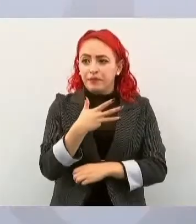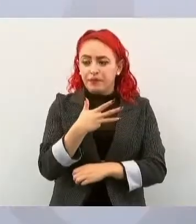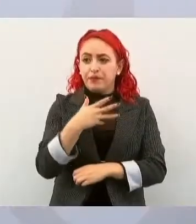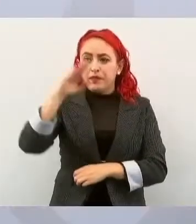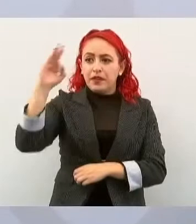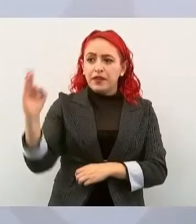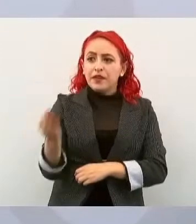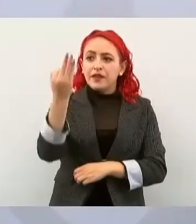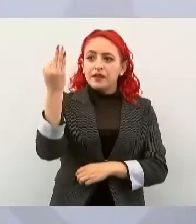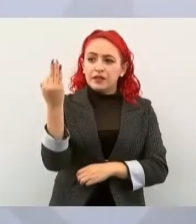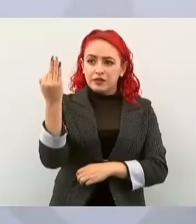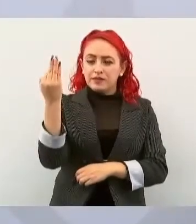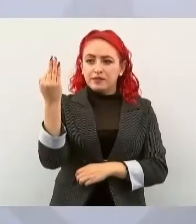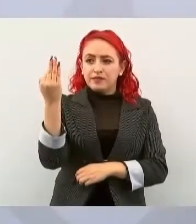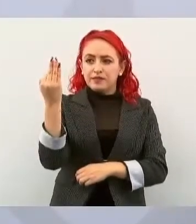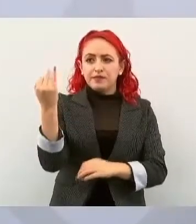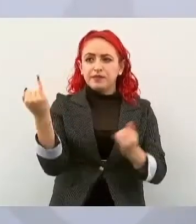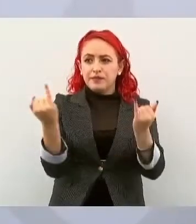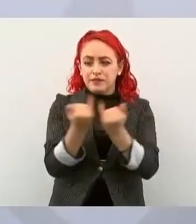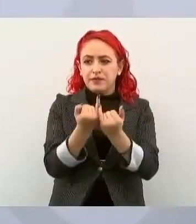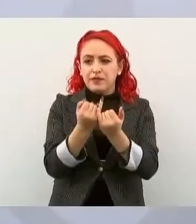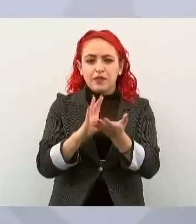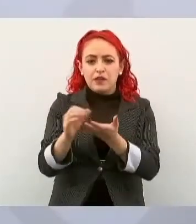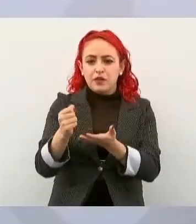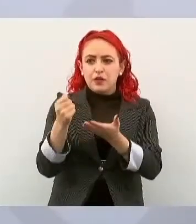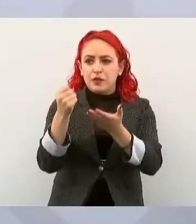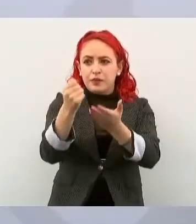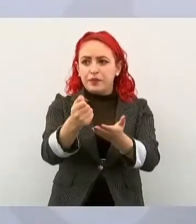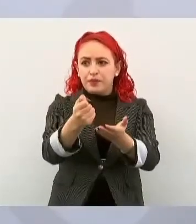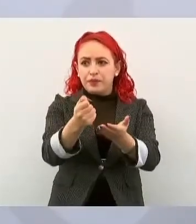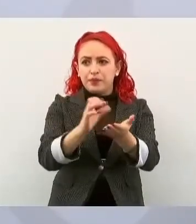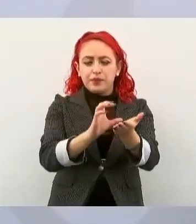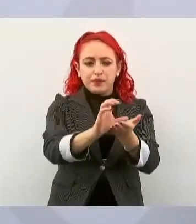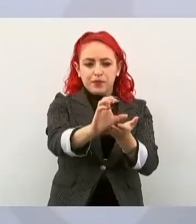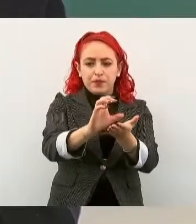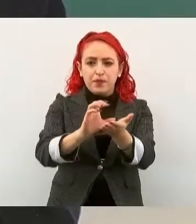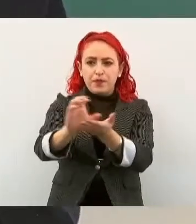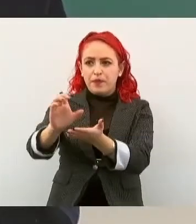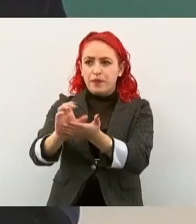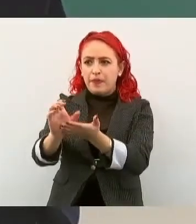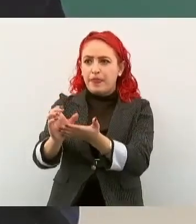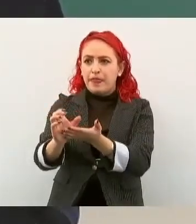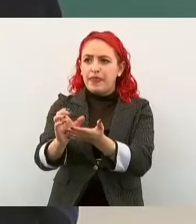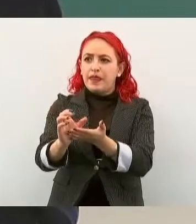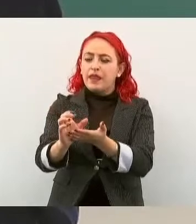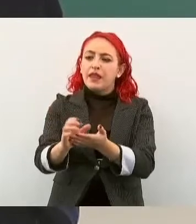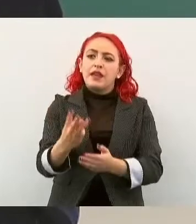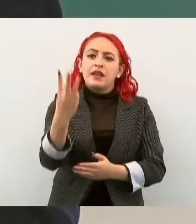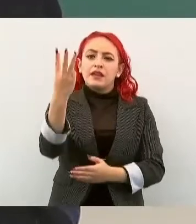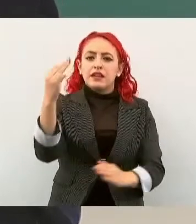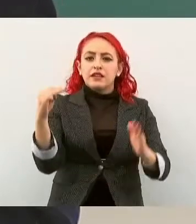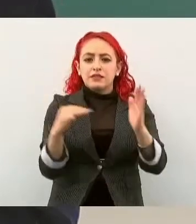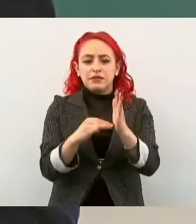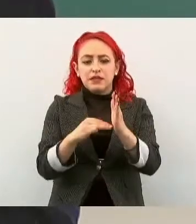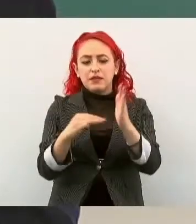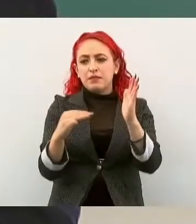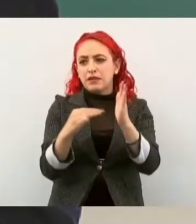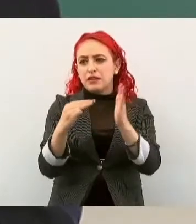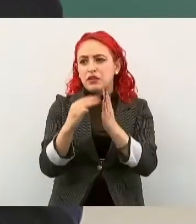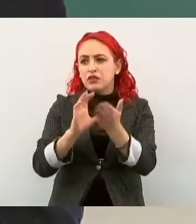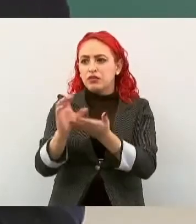la federación, además del presupuesto que les corresponde, le destina 3,000 millones de